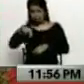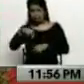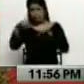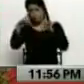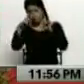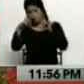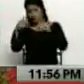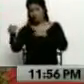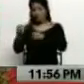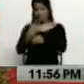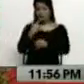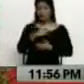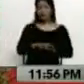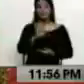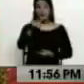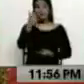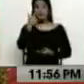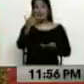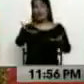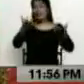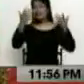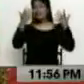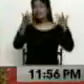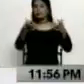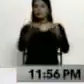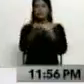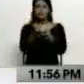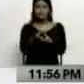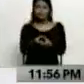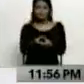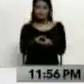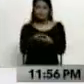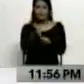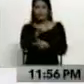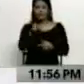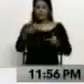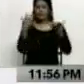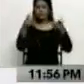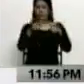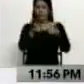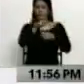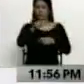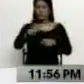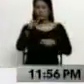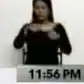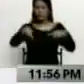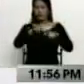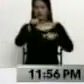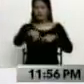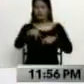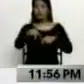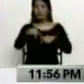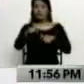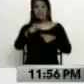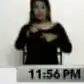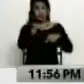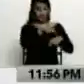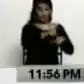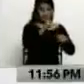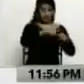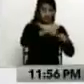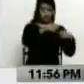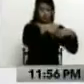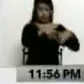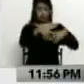foto una parecida a esa que dice observa la gran concentración que salió de la plaza brión de caito hacia la sed de la